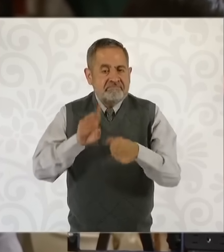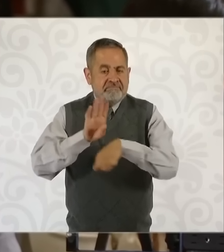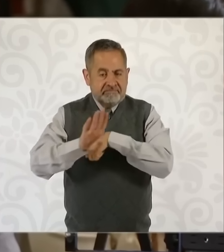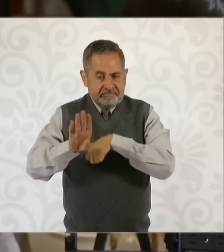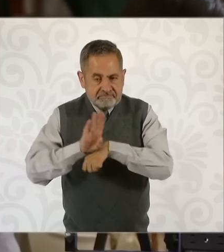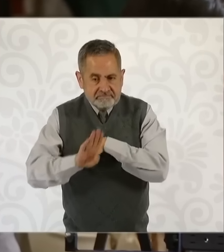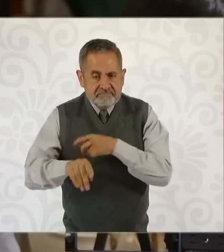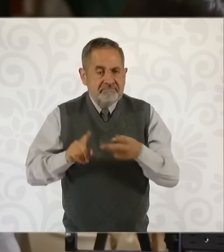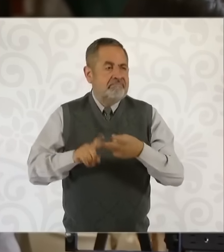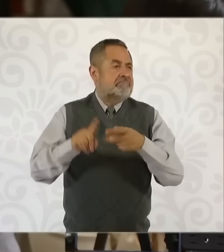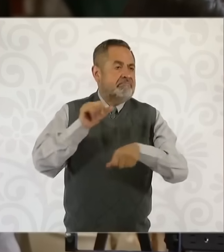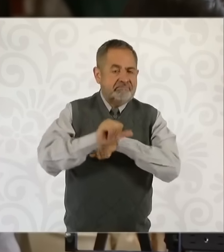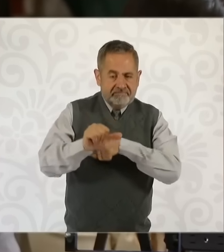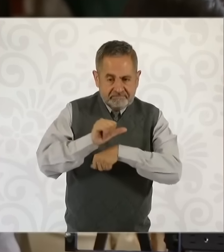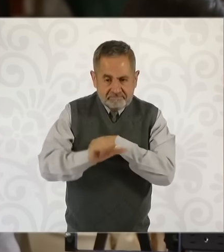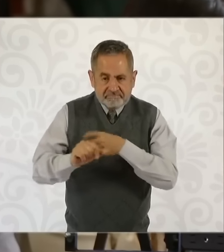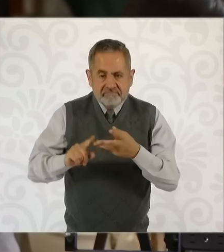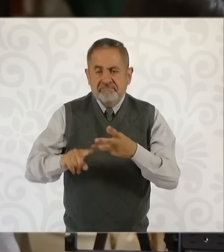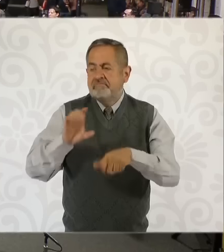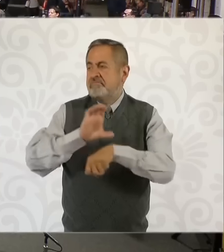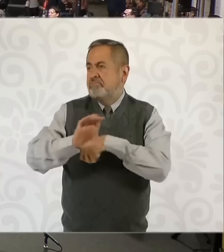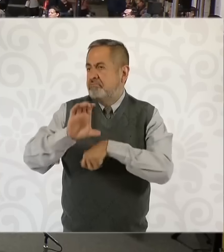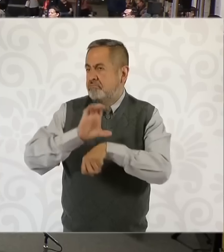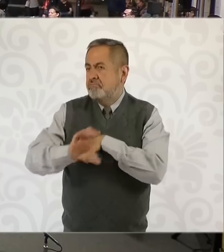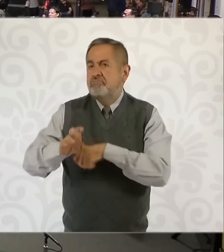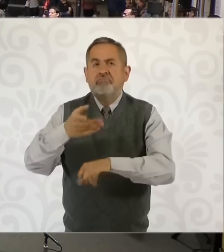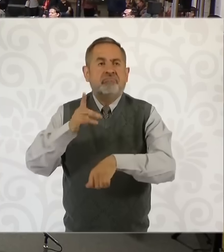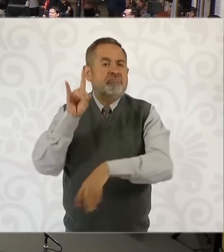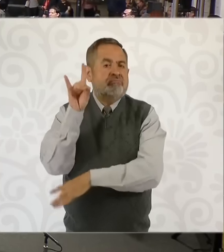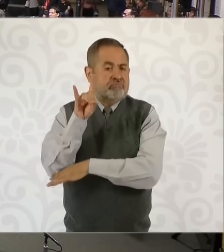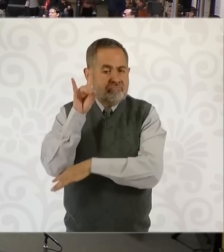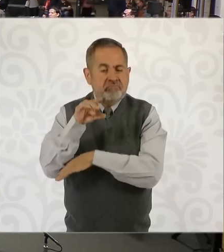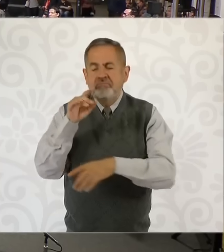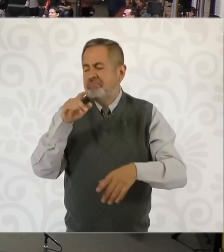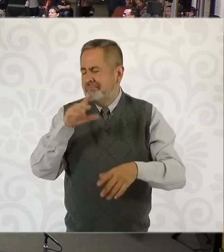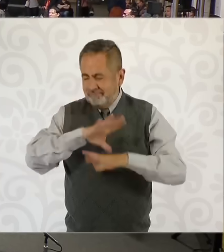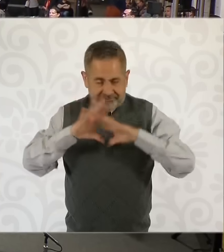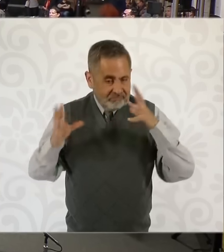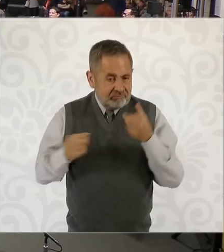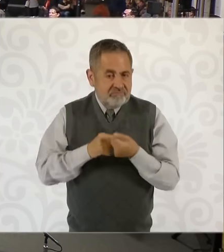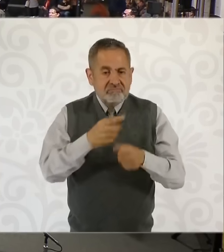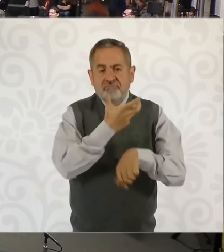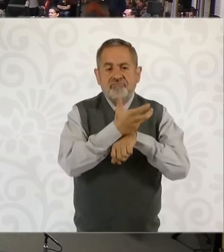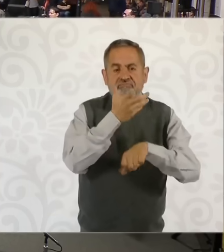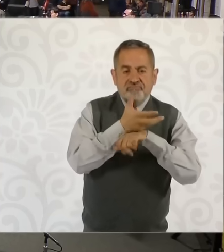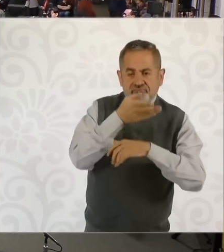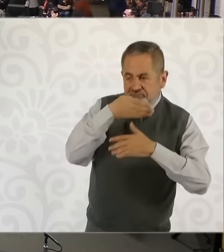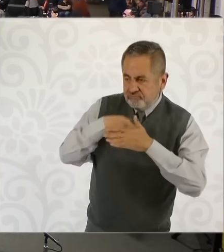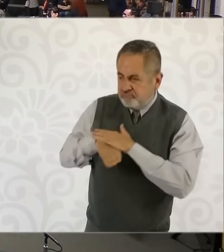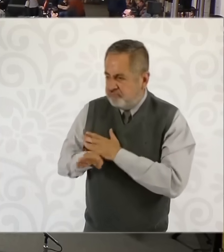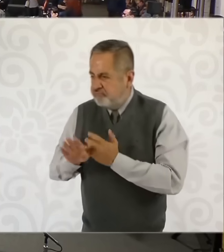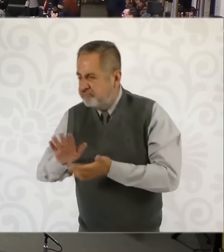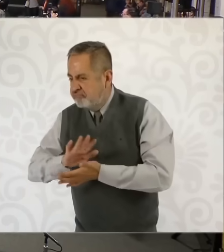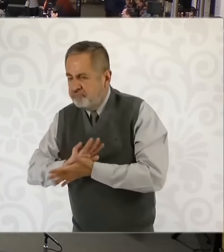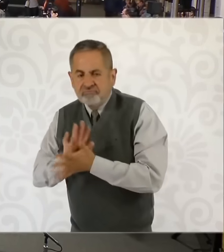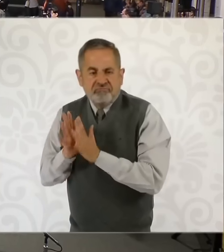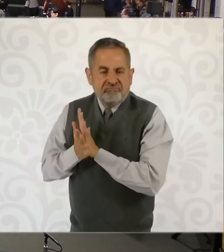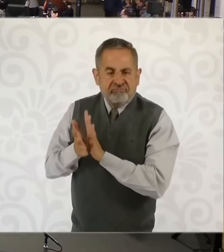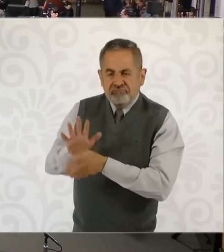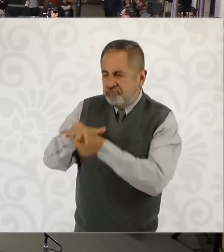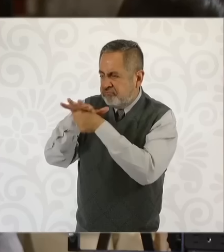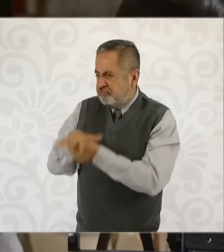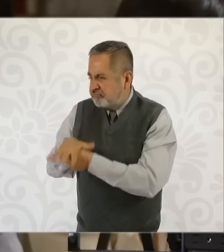en el caso de Argentina, en el caso de Colombia, en el caso de Bolivia. Estas presiones se